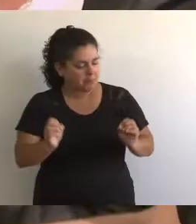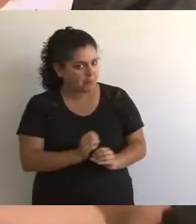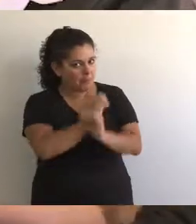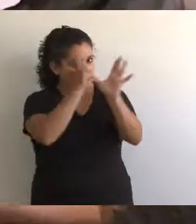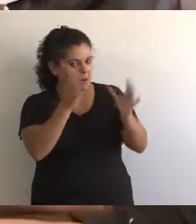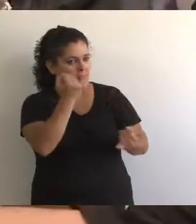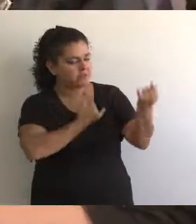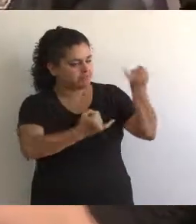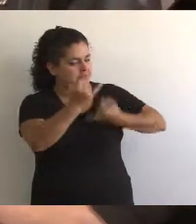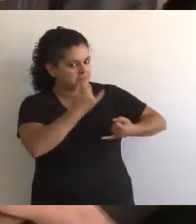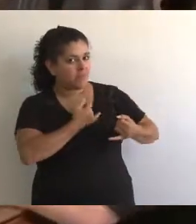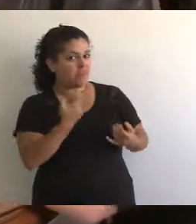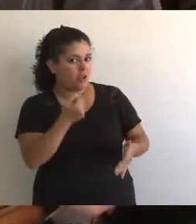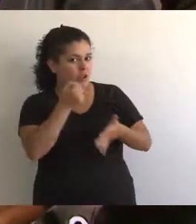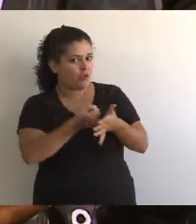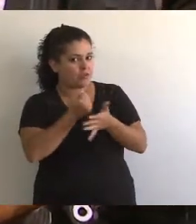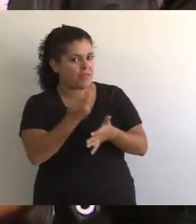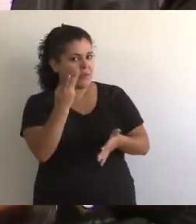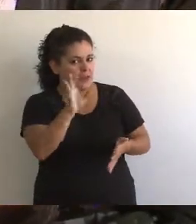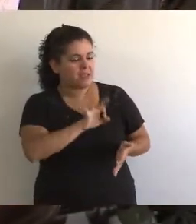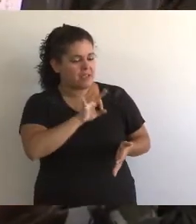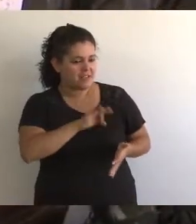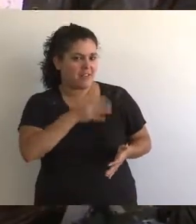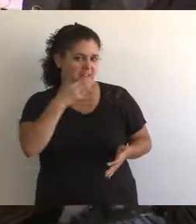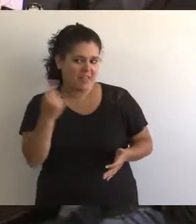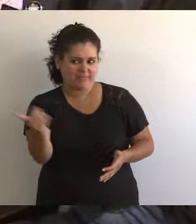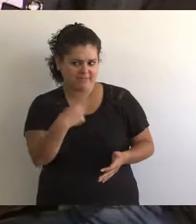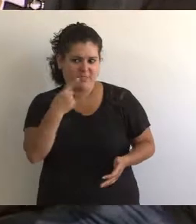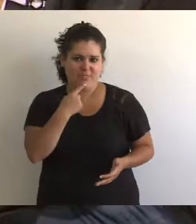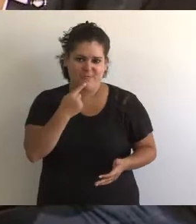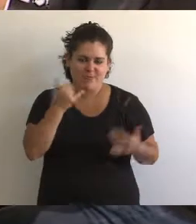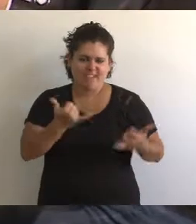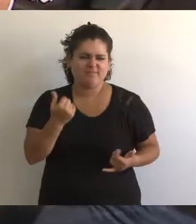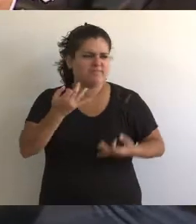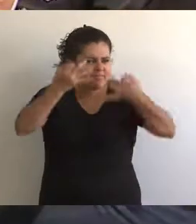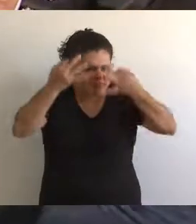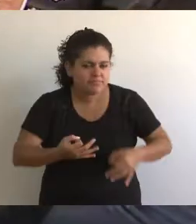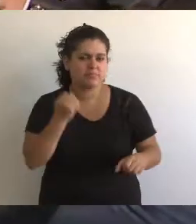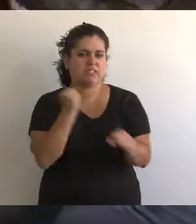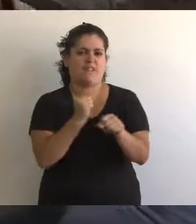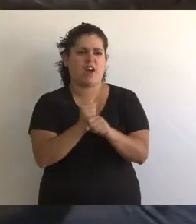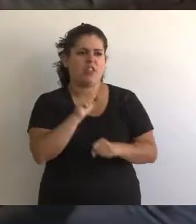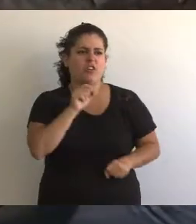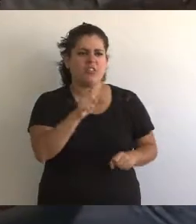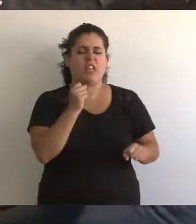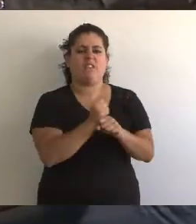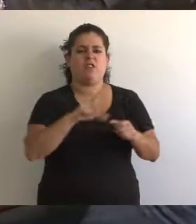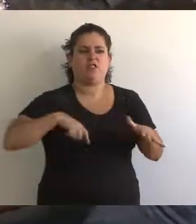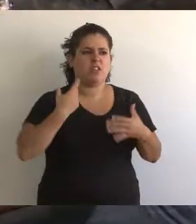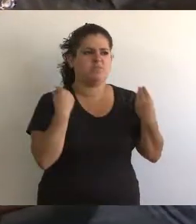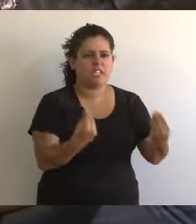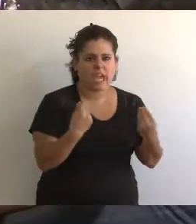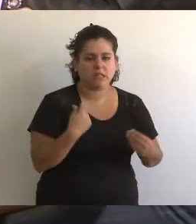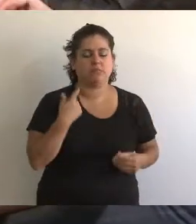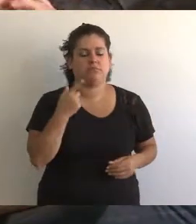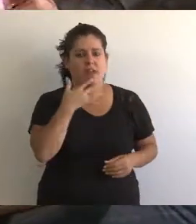claro, porque había que definirlo, una lucha de 40 años, pero sin embargo teníamos estas dudas respecto de cuál es la labor del trabajador social